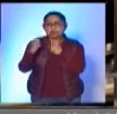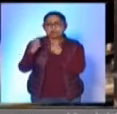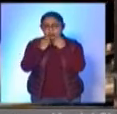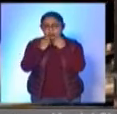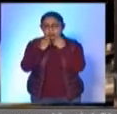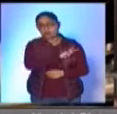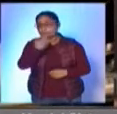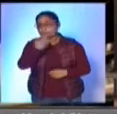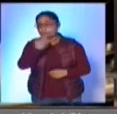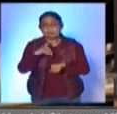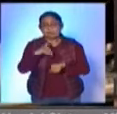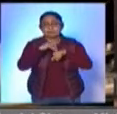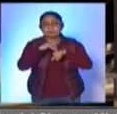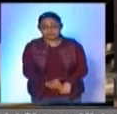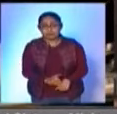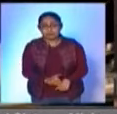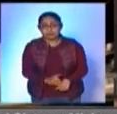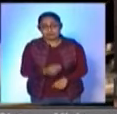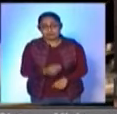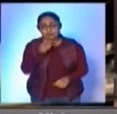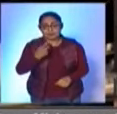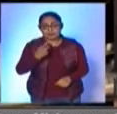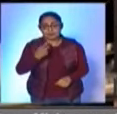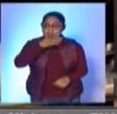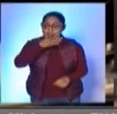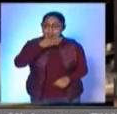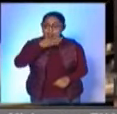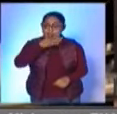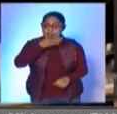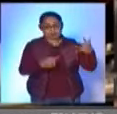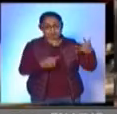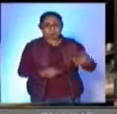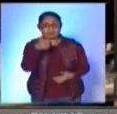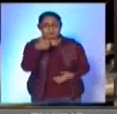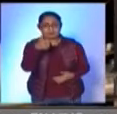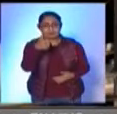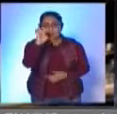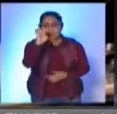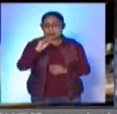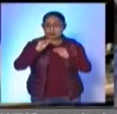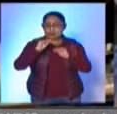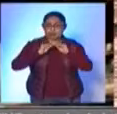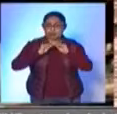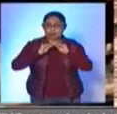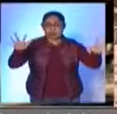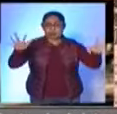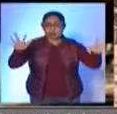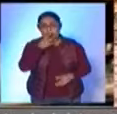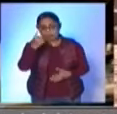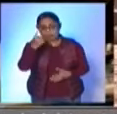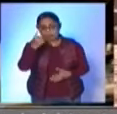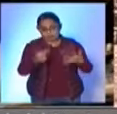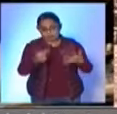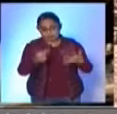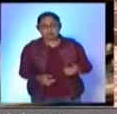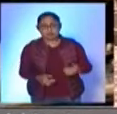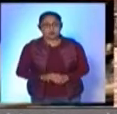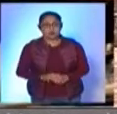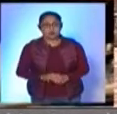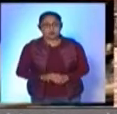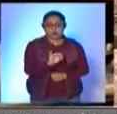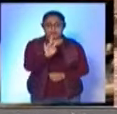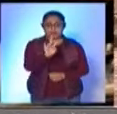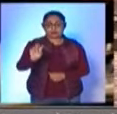las disposiciones del decreto publicado el 6 de enero y que indica lo siguiente: de jueves a